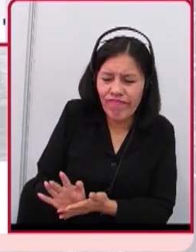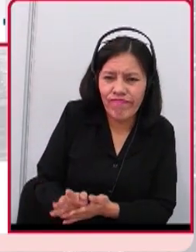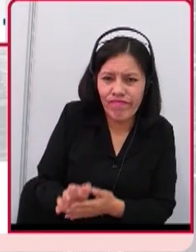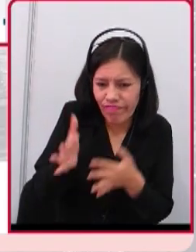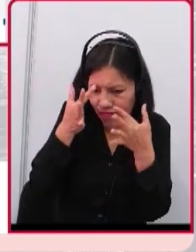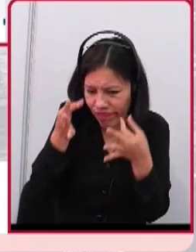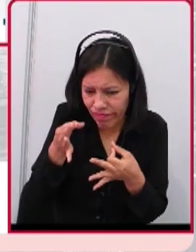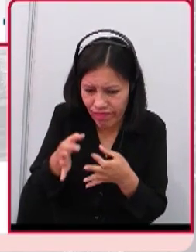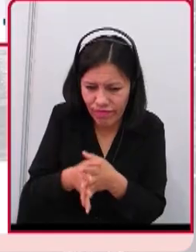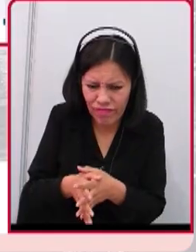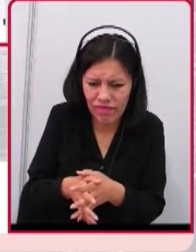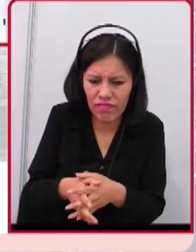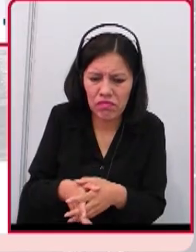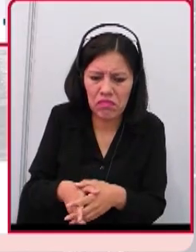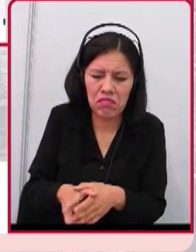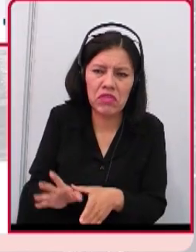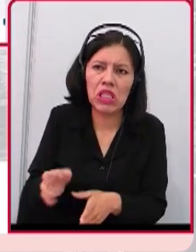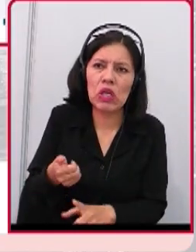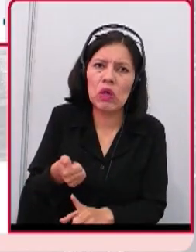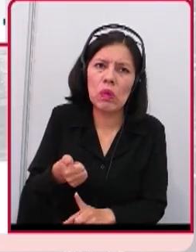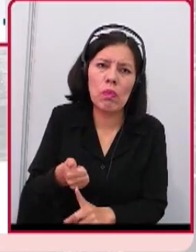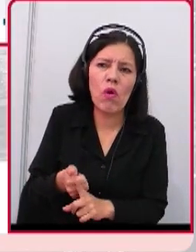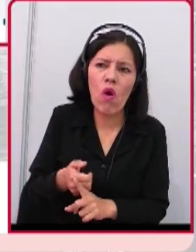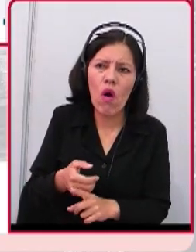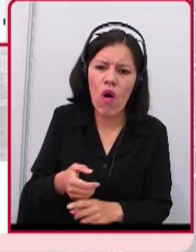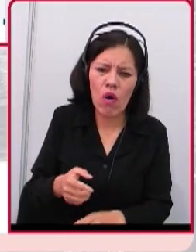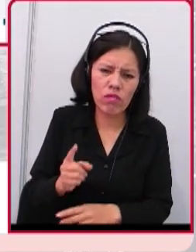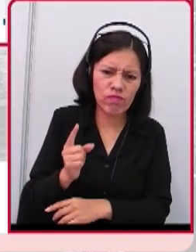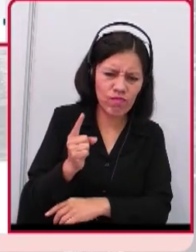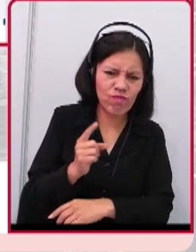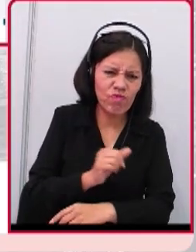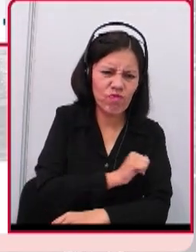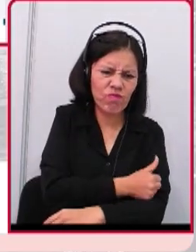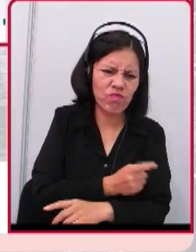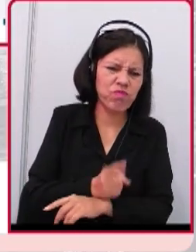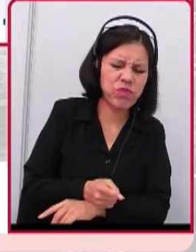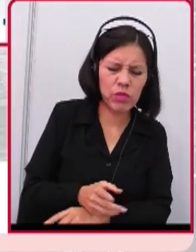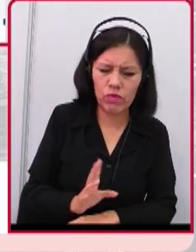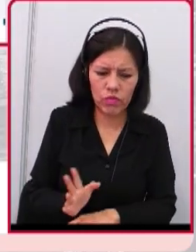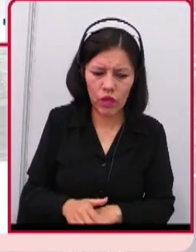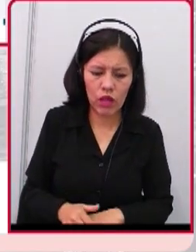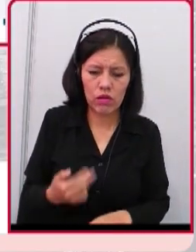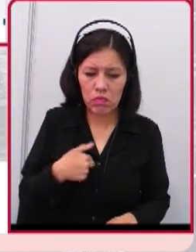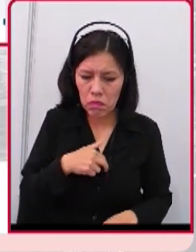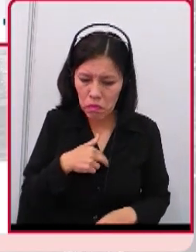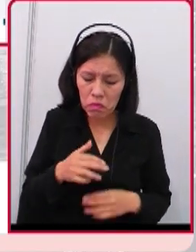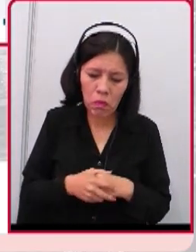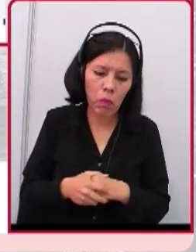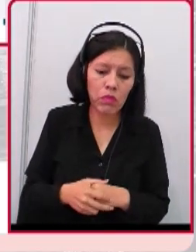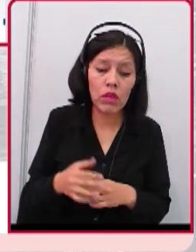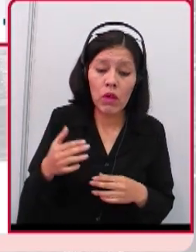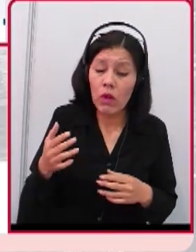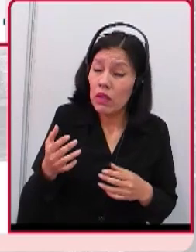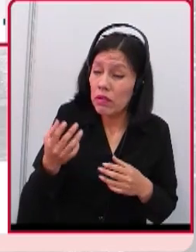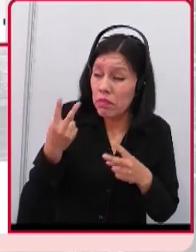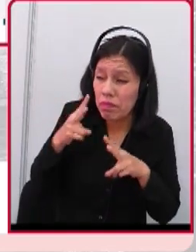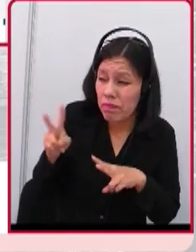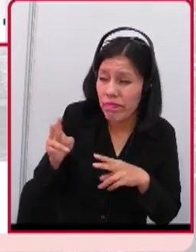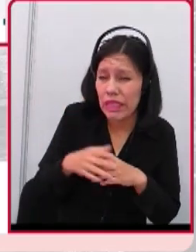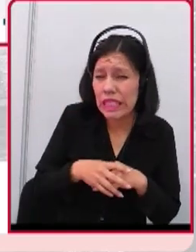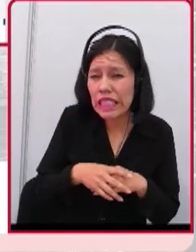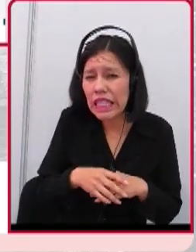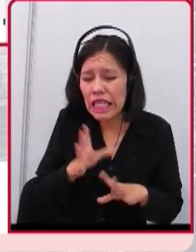arbitrarias y en sí que los datos puedan hablar por sí mismos. Conservamos que la variabilidad y la incertidumbre